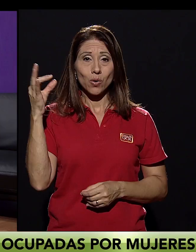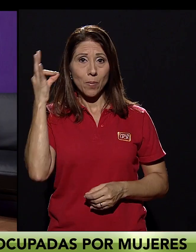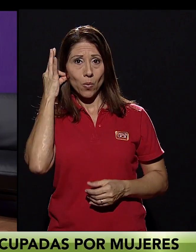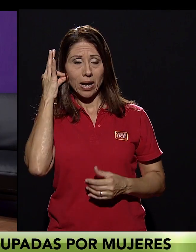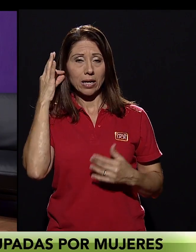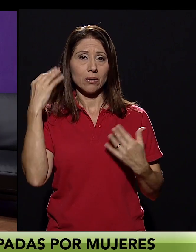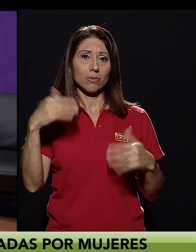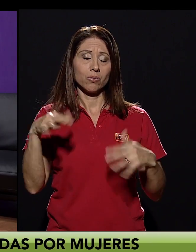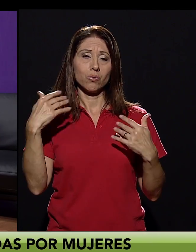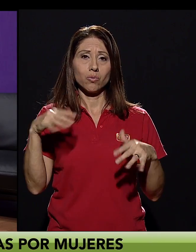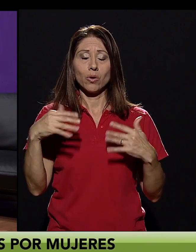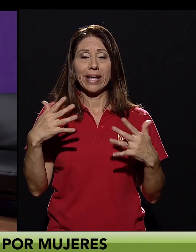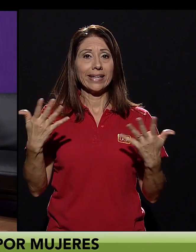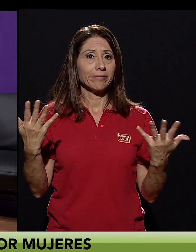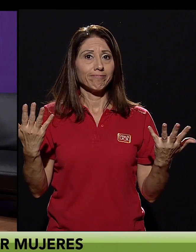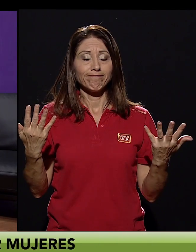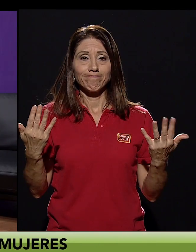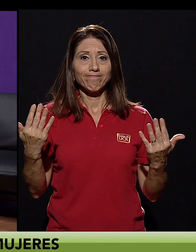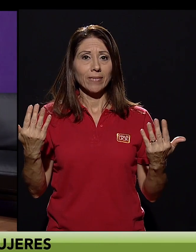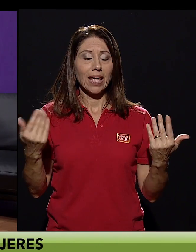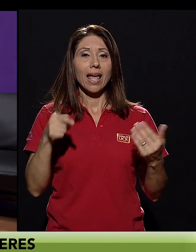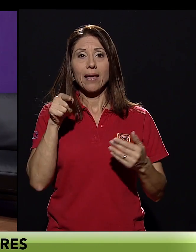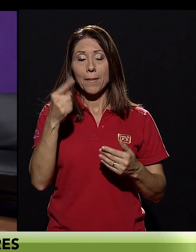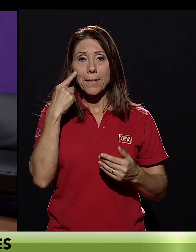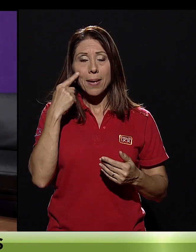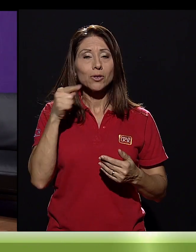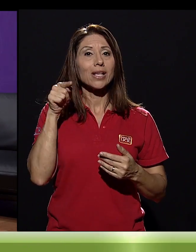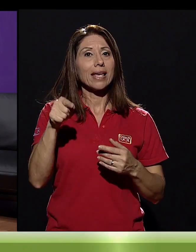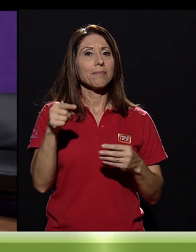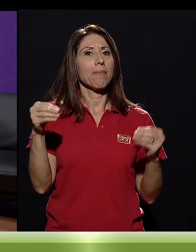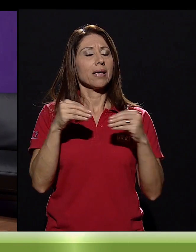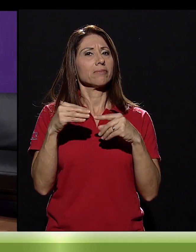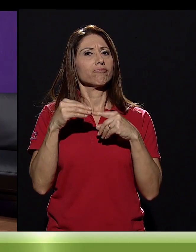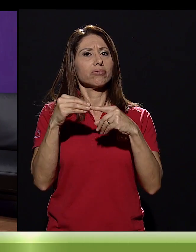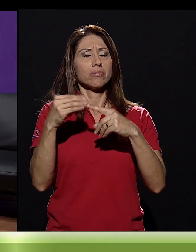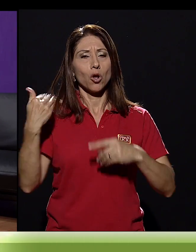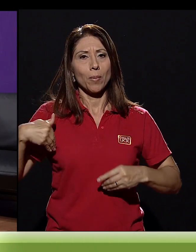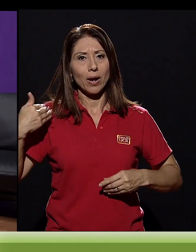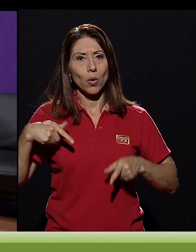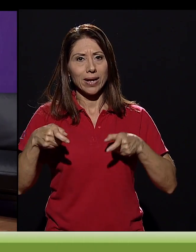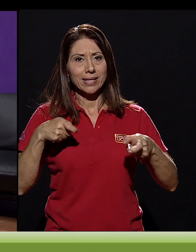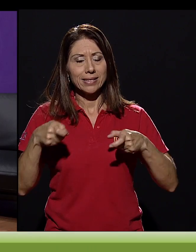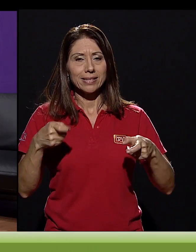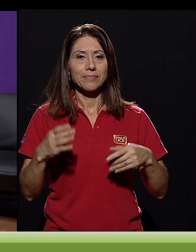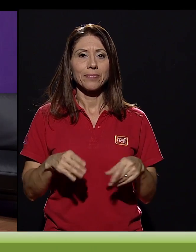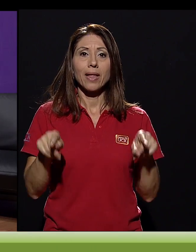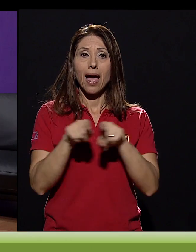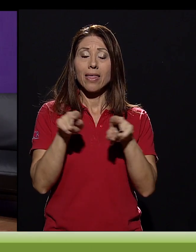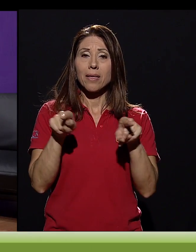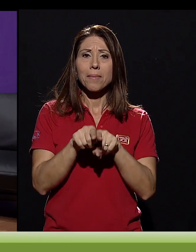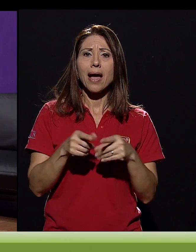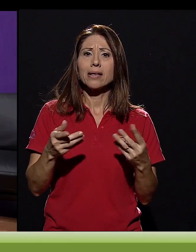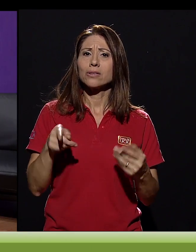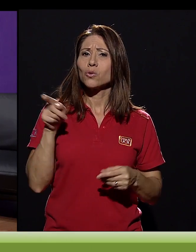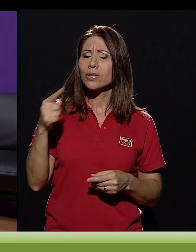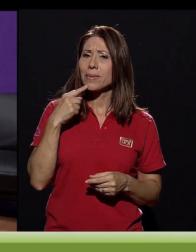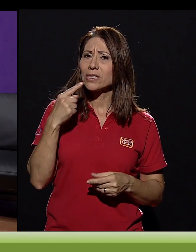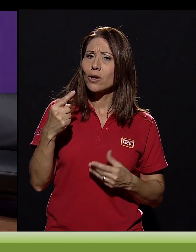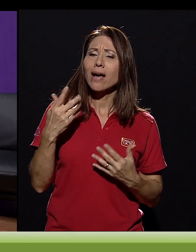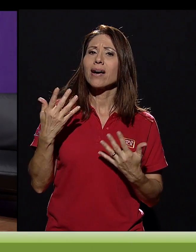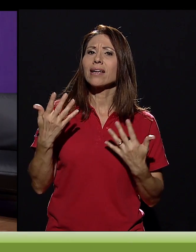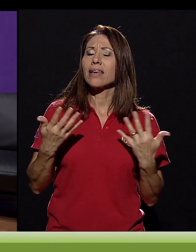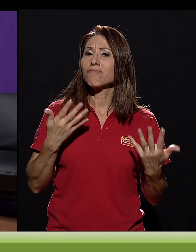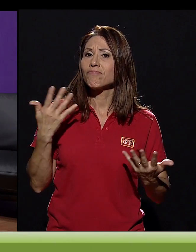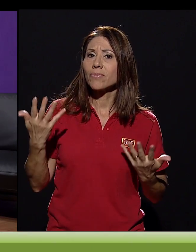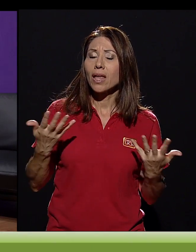mujer, es más que marcado, ¿verdad?, que es todavía un espacio predominado por los varones. Además de esto, mencionaba usted